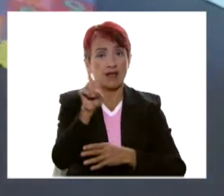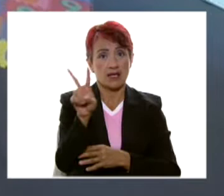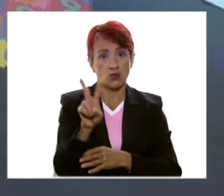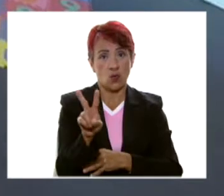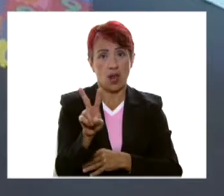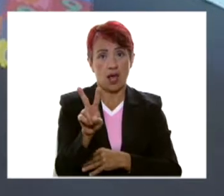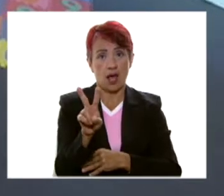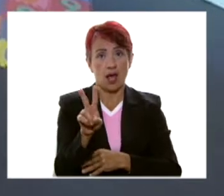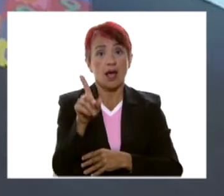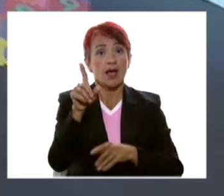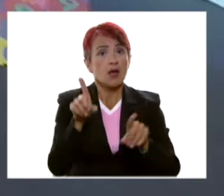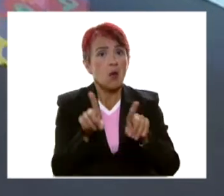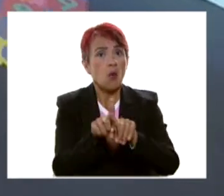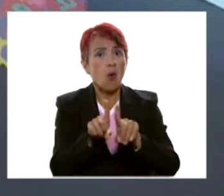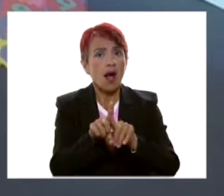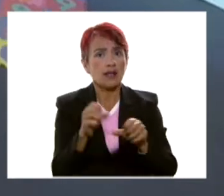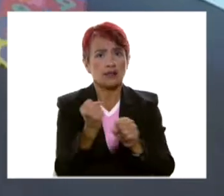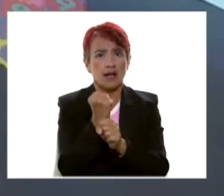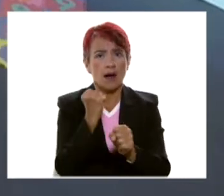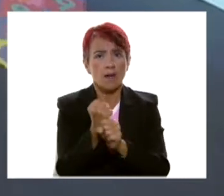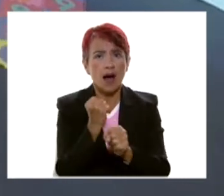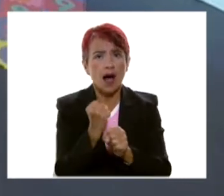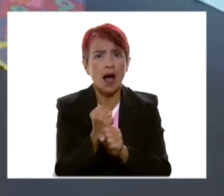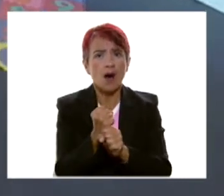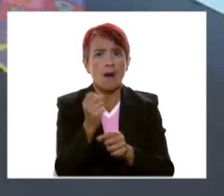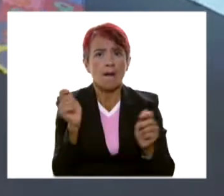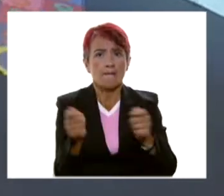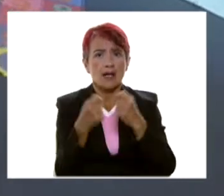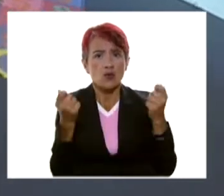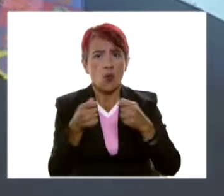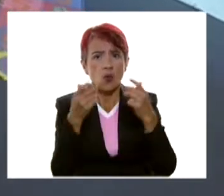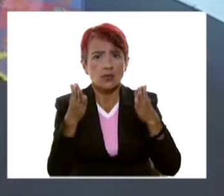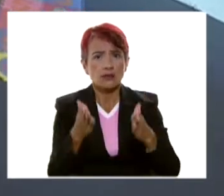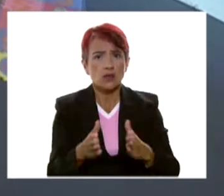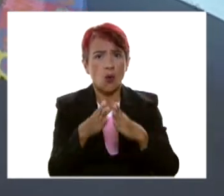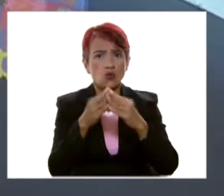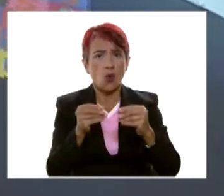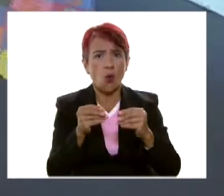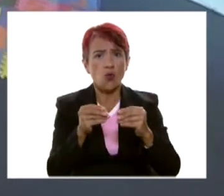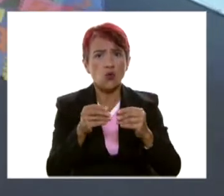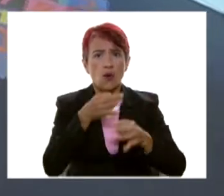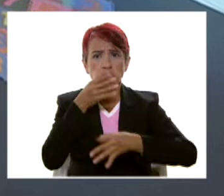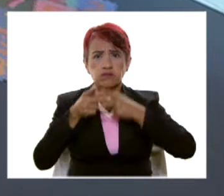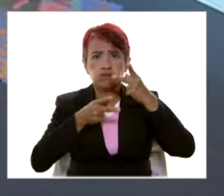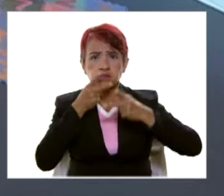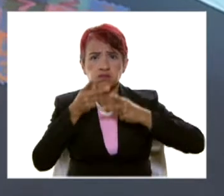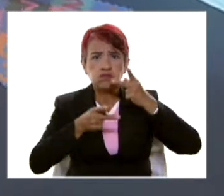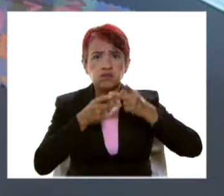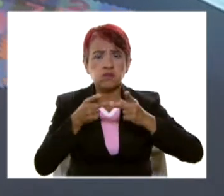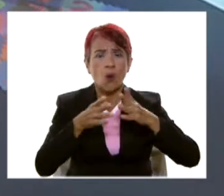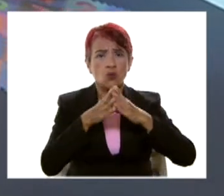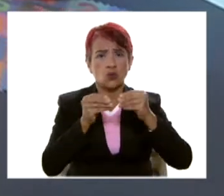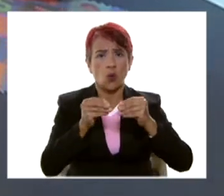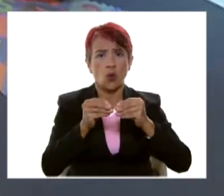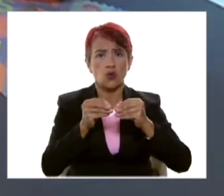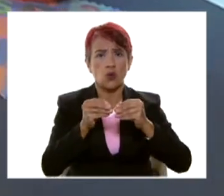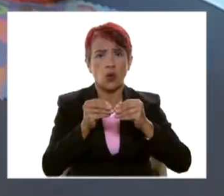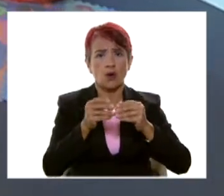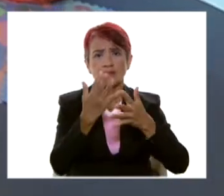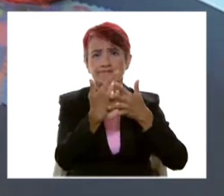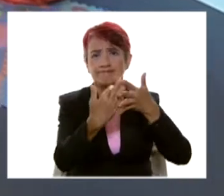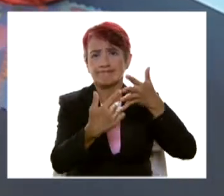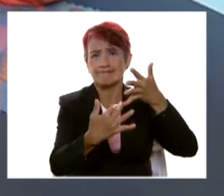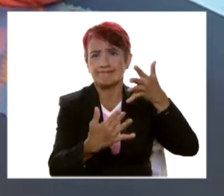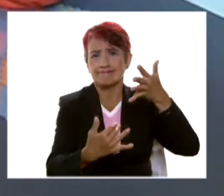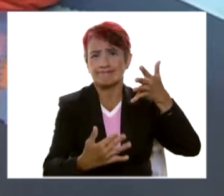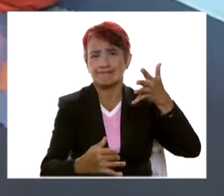además se desempeñó como periodista, abogado, político, productor audiovisual. Nos dejó